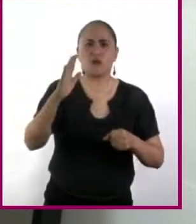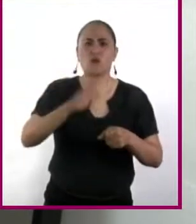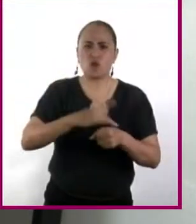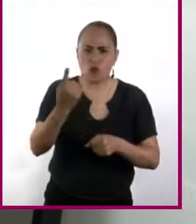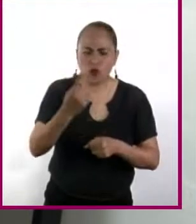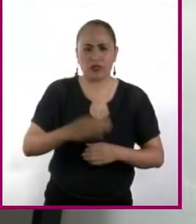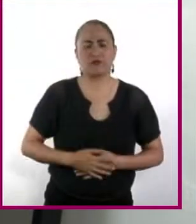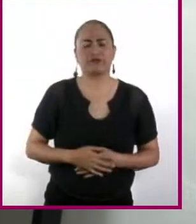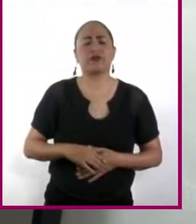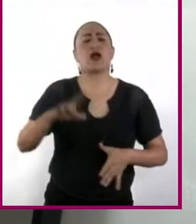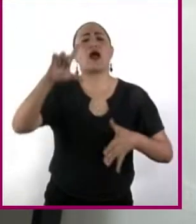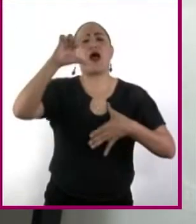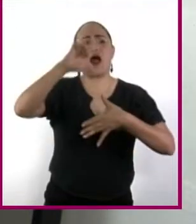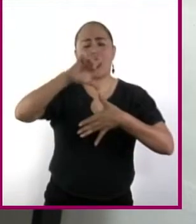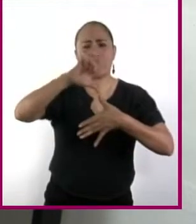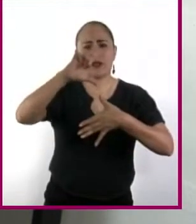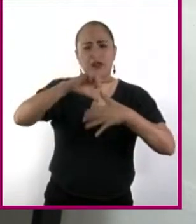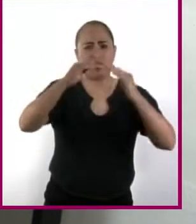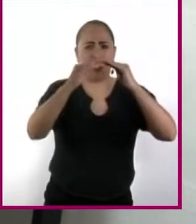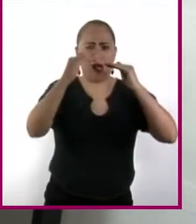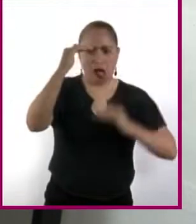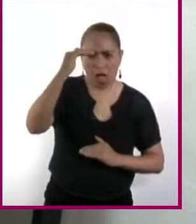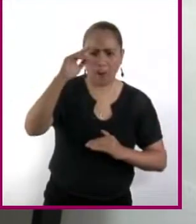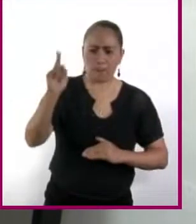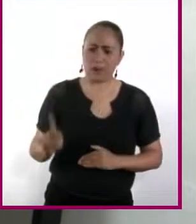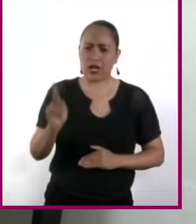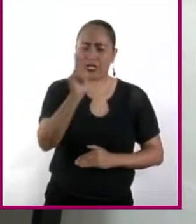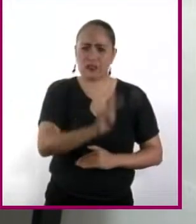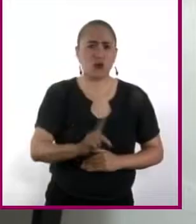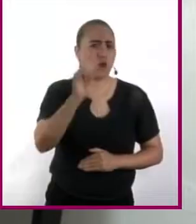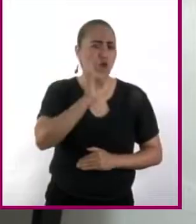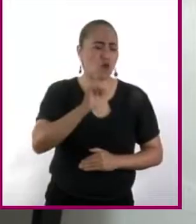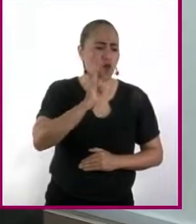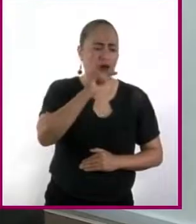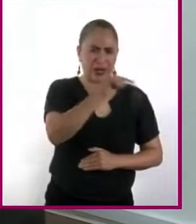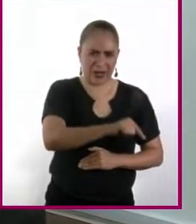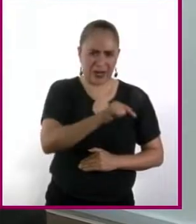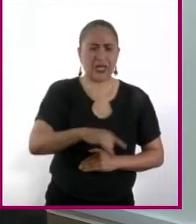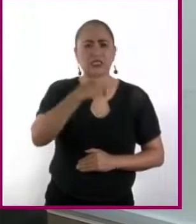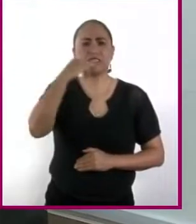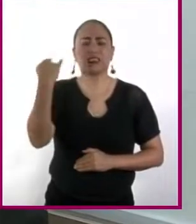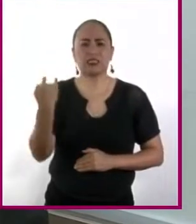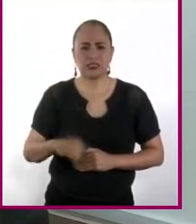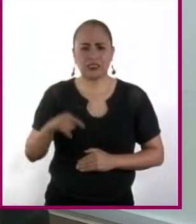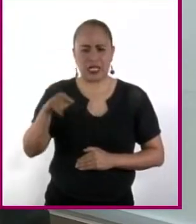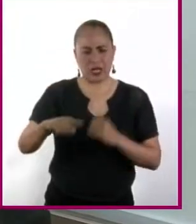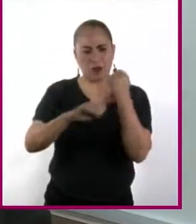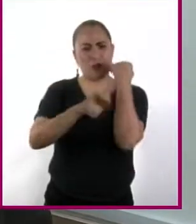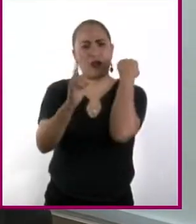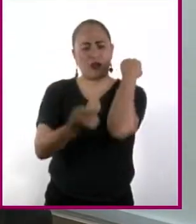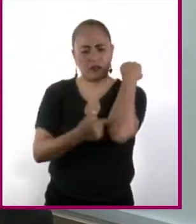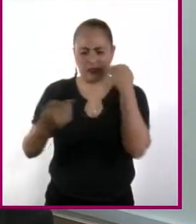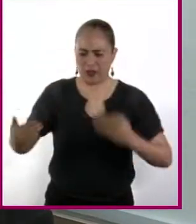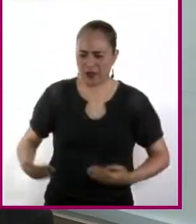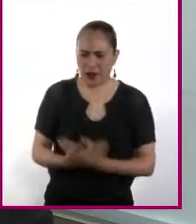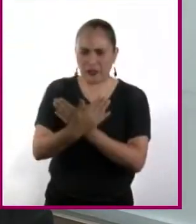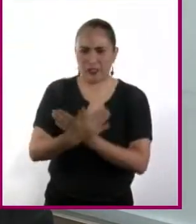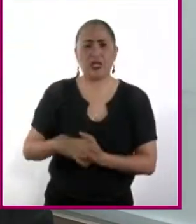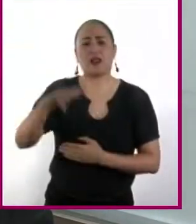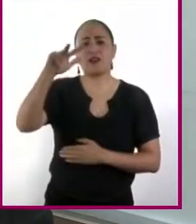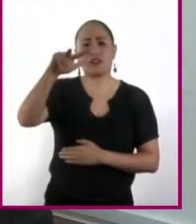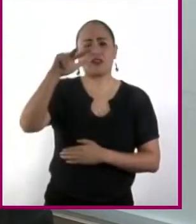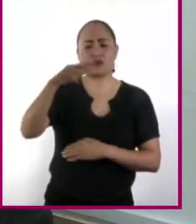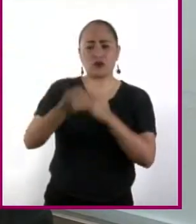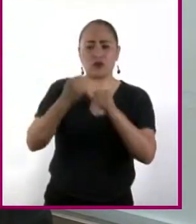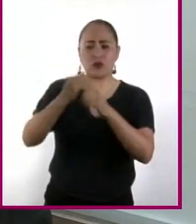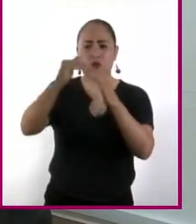América Latina es tan desigual que una mujer en un barrio pobre de Santiago de Chile nace con una esperanza de vida 18 años menor que